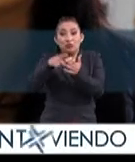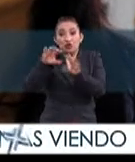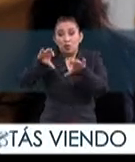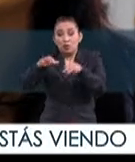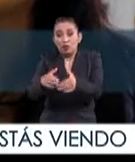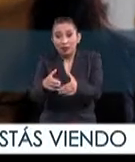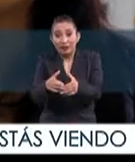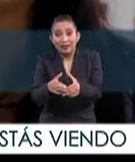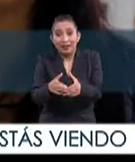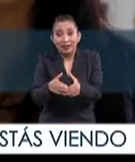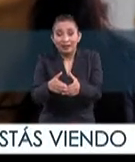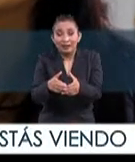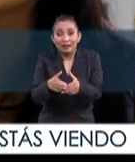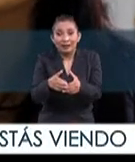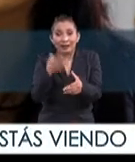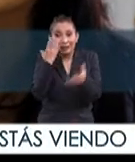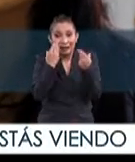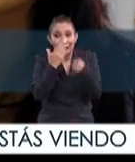Leuca